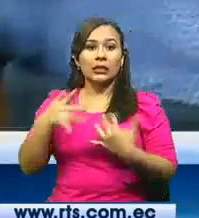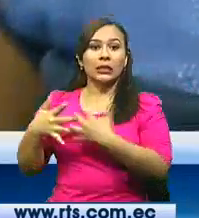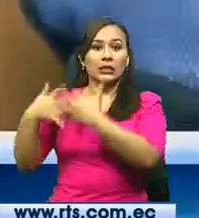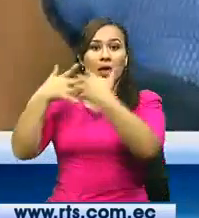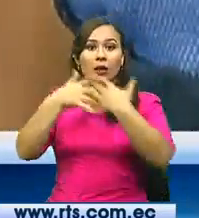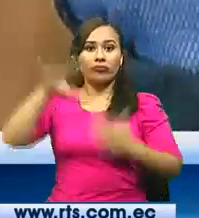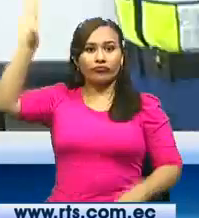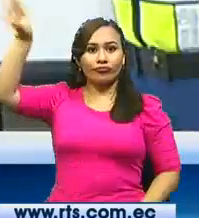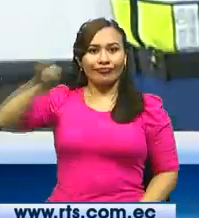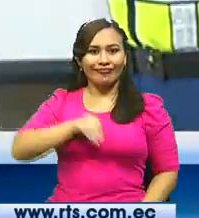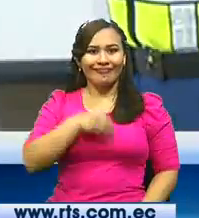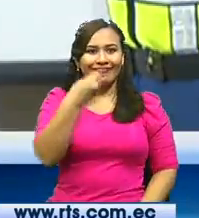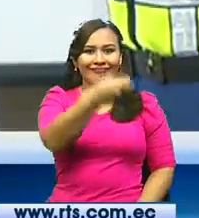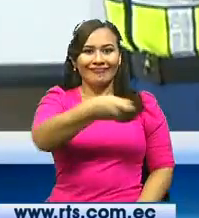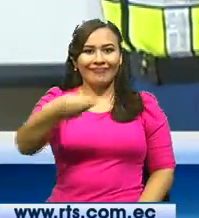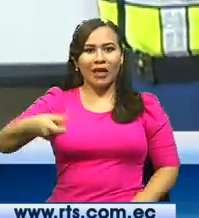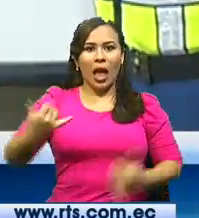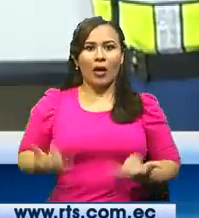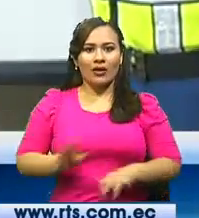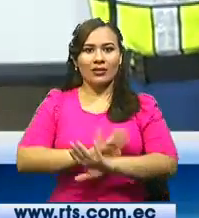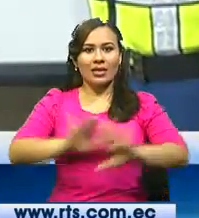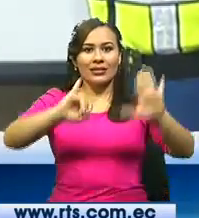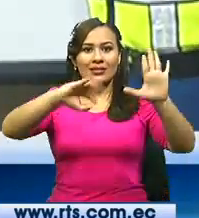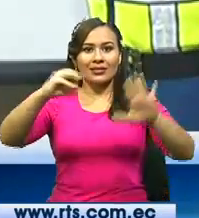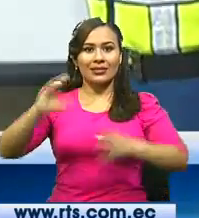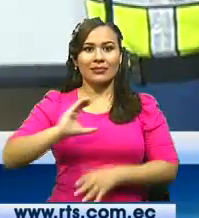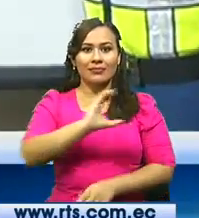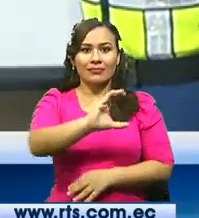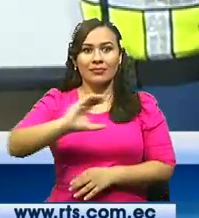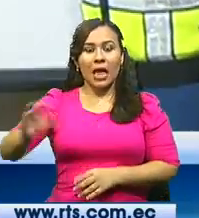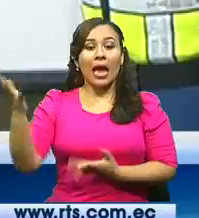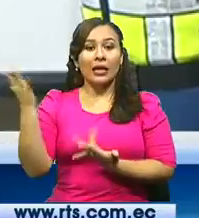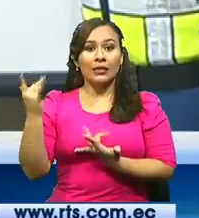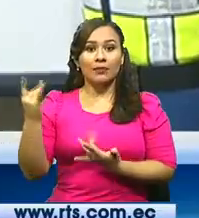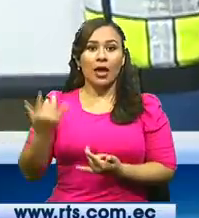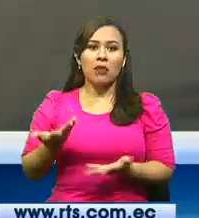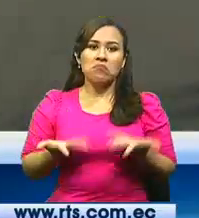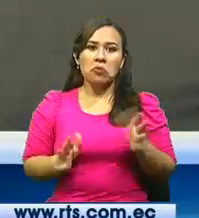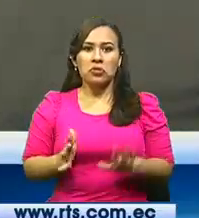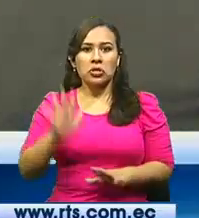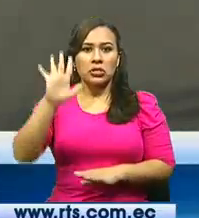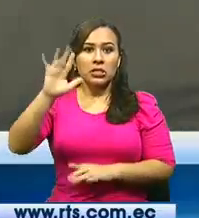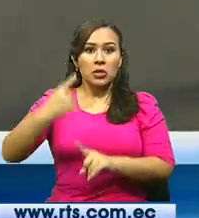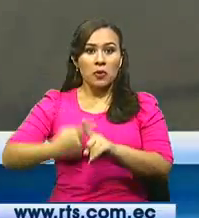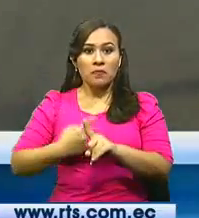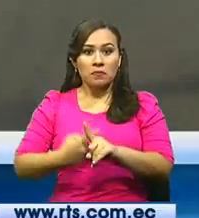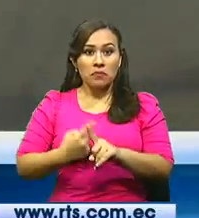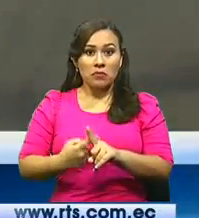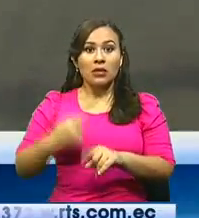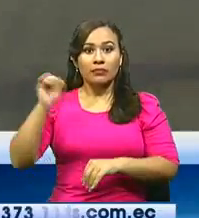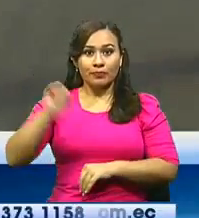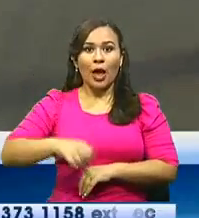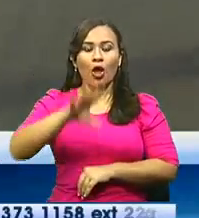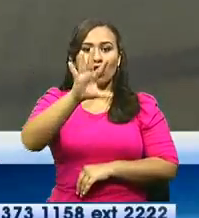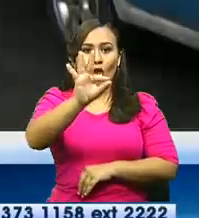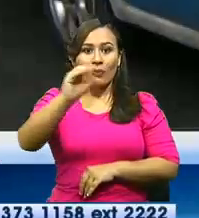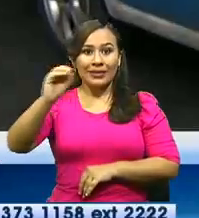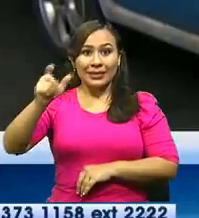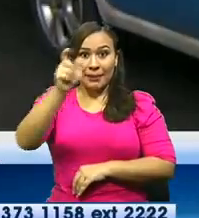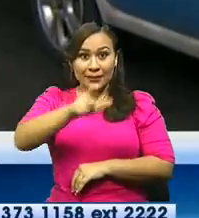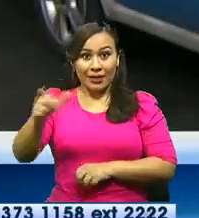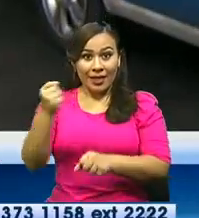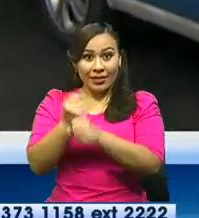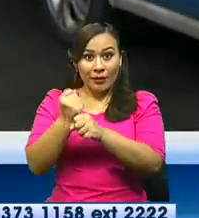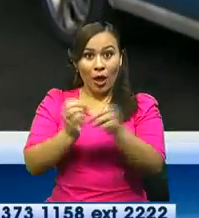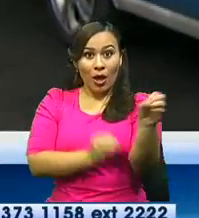Por ahora hay 60 unidades, pero se estima que en unos 5 meses los 900 agentes